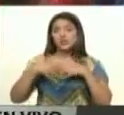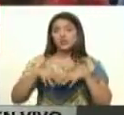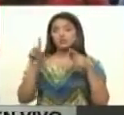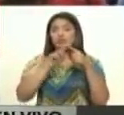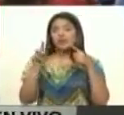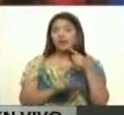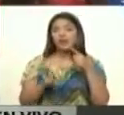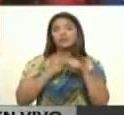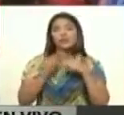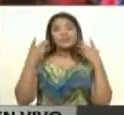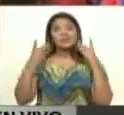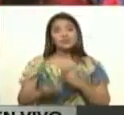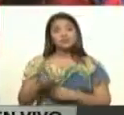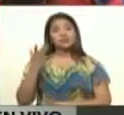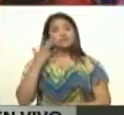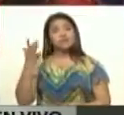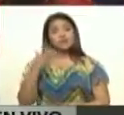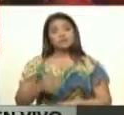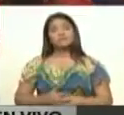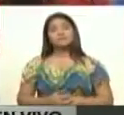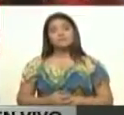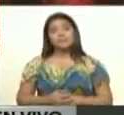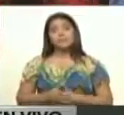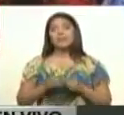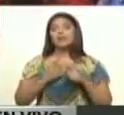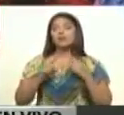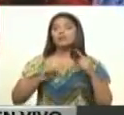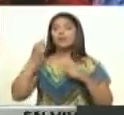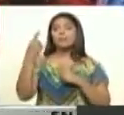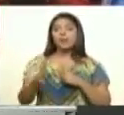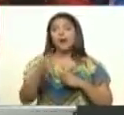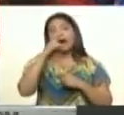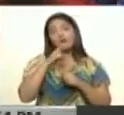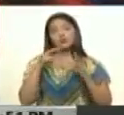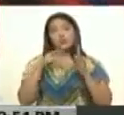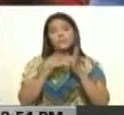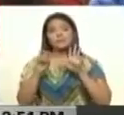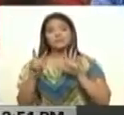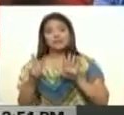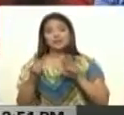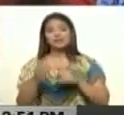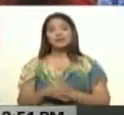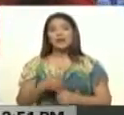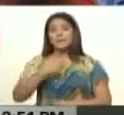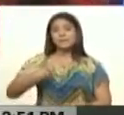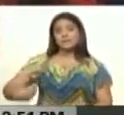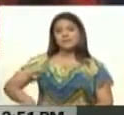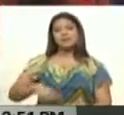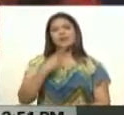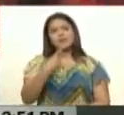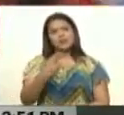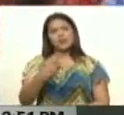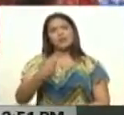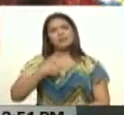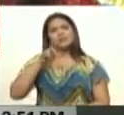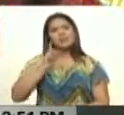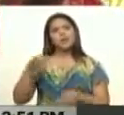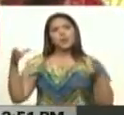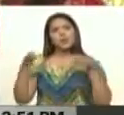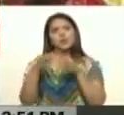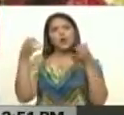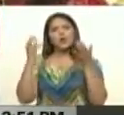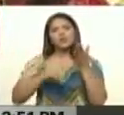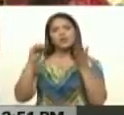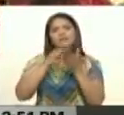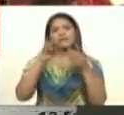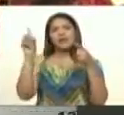una decisión sabia el comandante presidente. Y después en el 2007, el comandante presidente dijo, tengo que reagrupar la industria